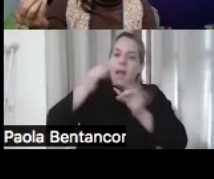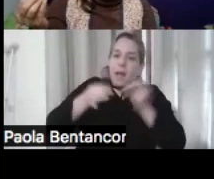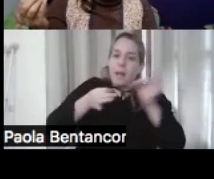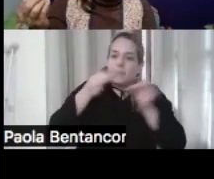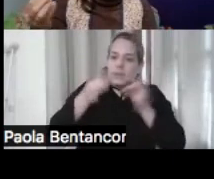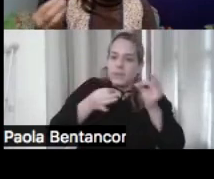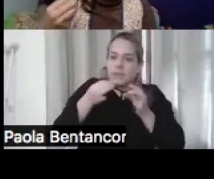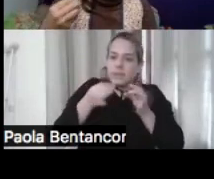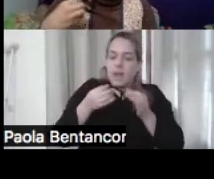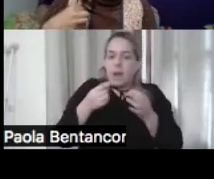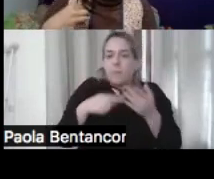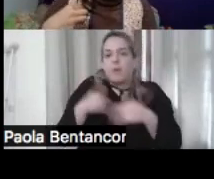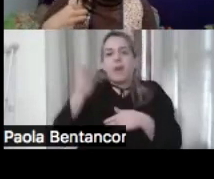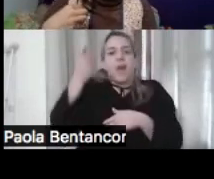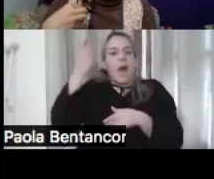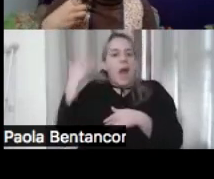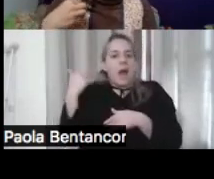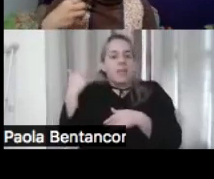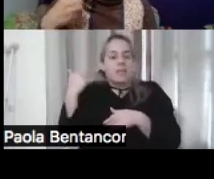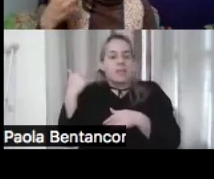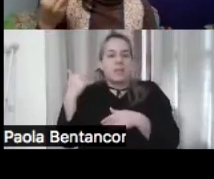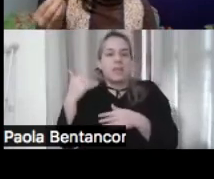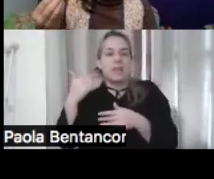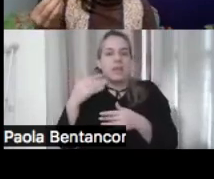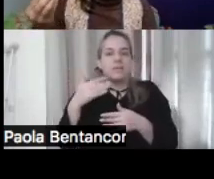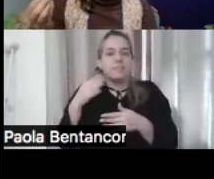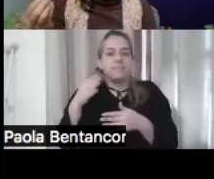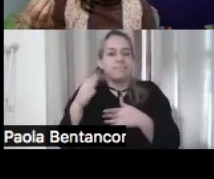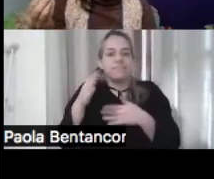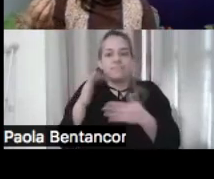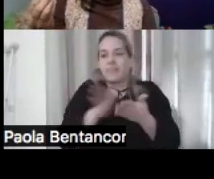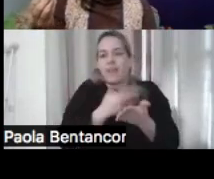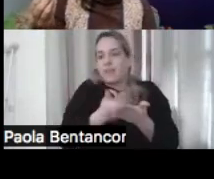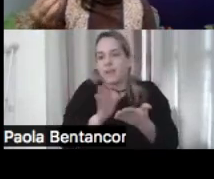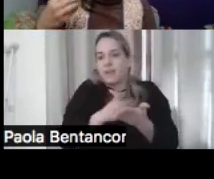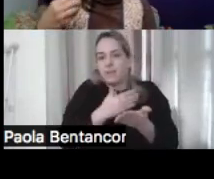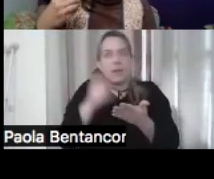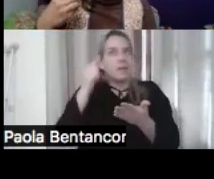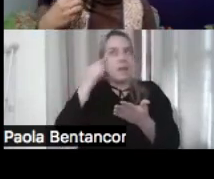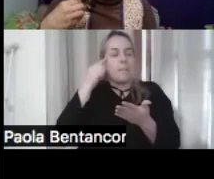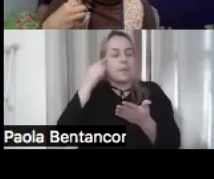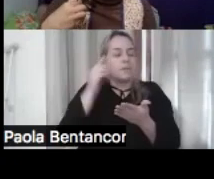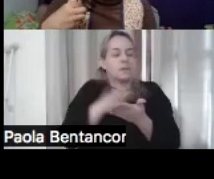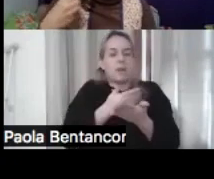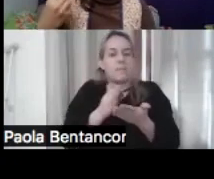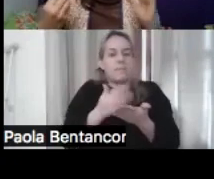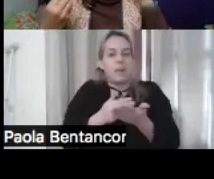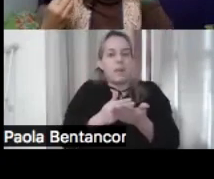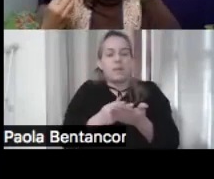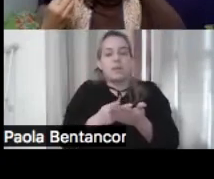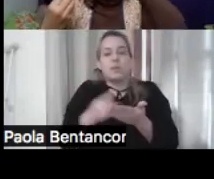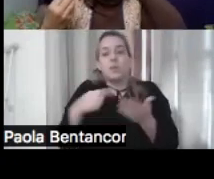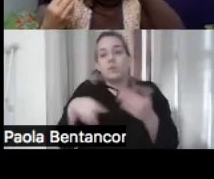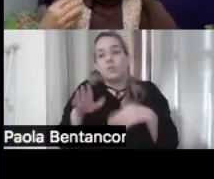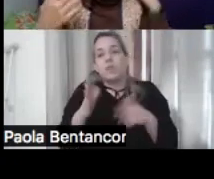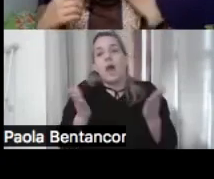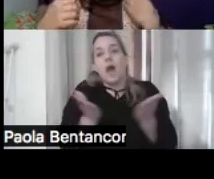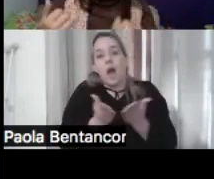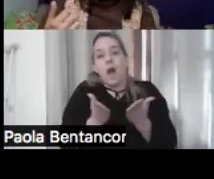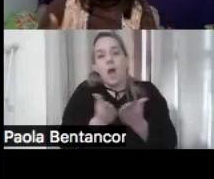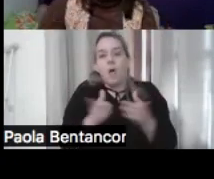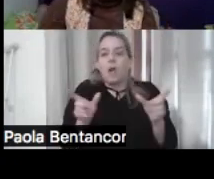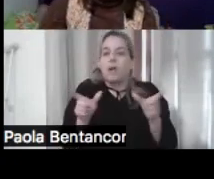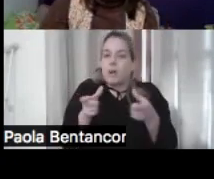formas de discriminación ideológica. En muchos casos, los estudios que se han hecho vinculados a los beneficios de la lactancia